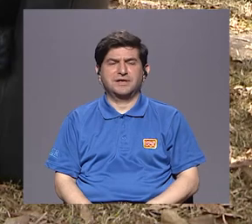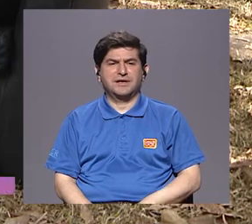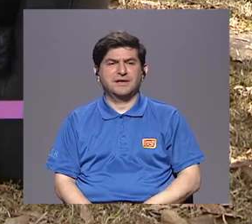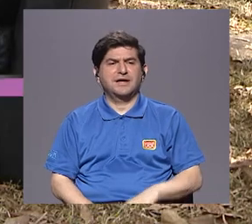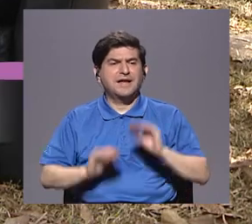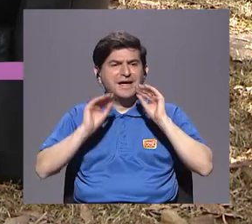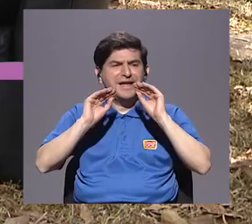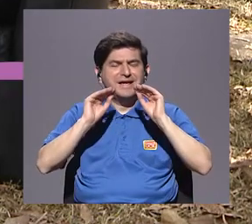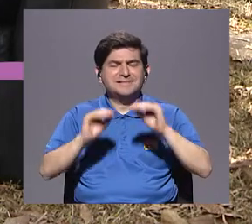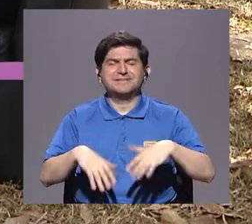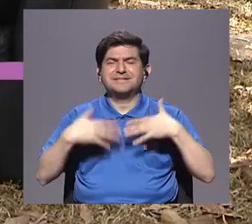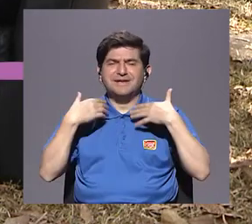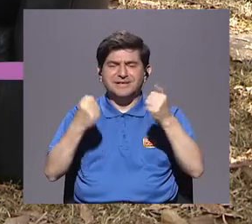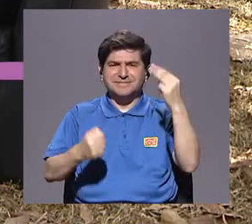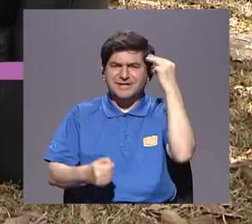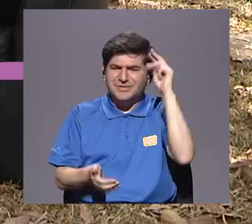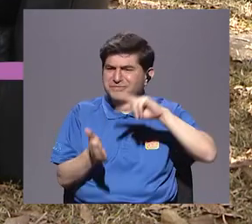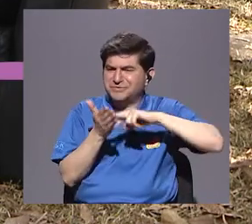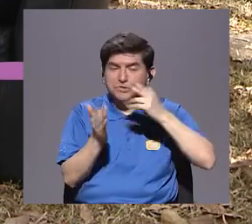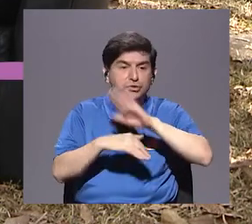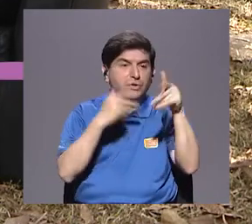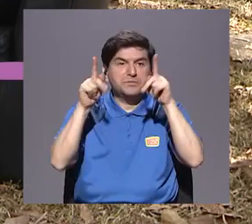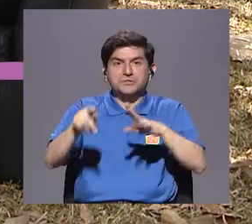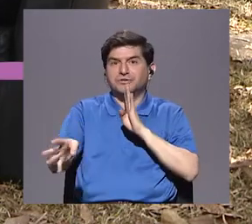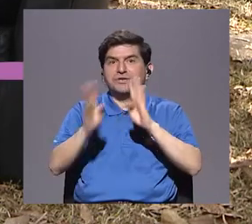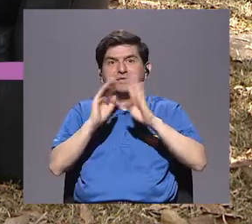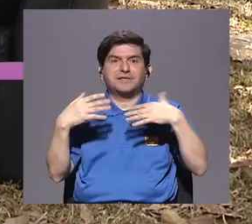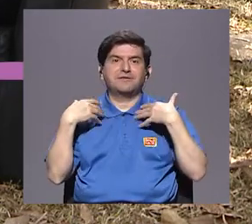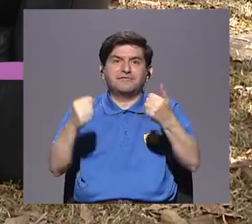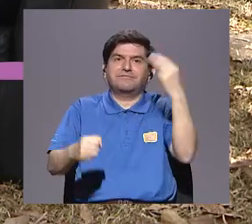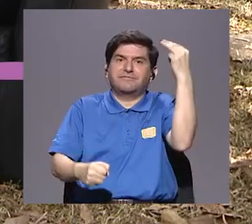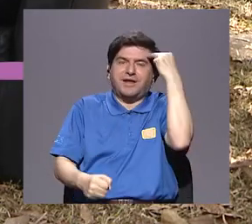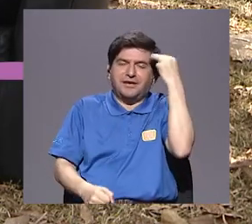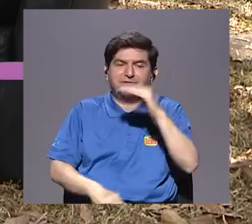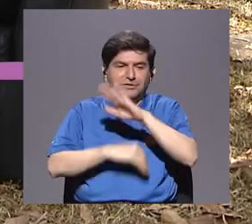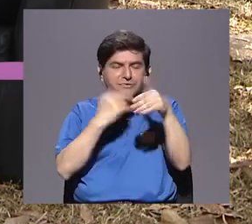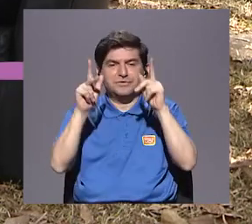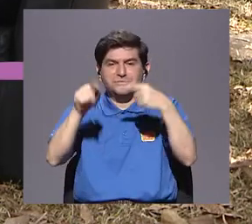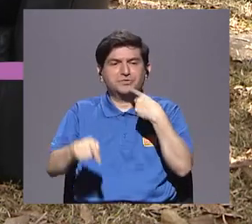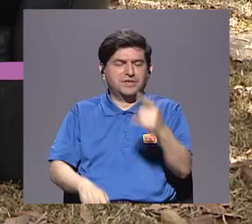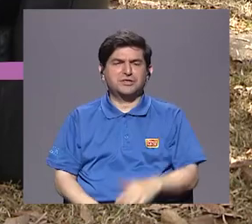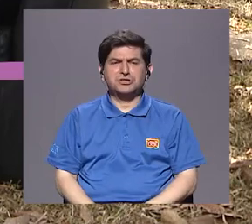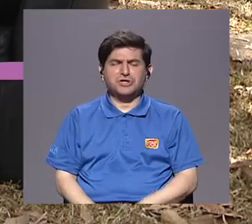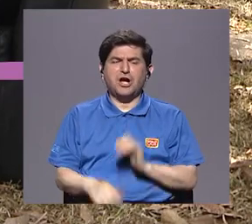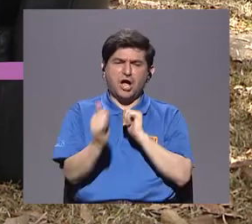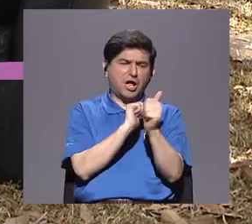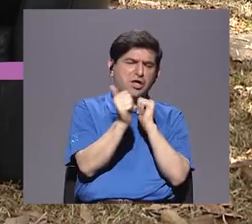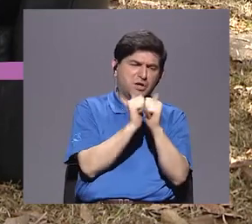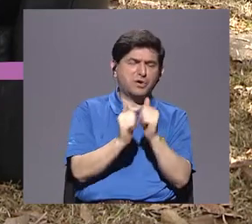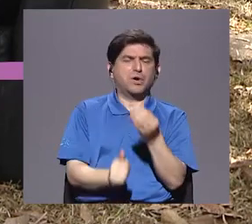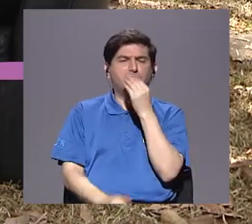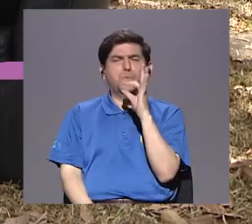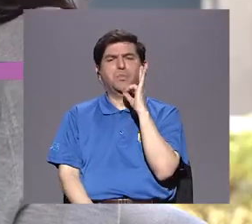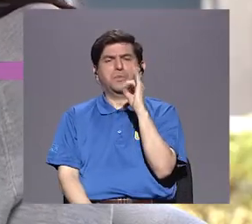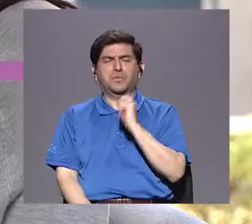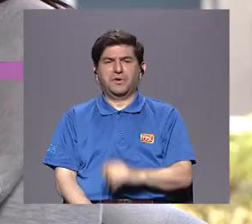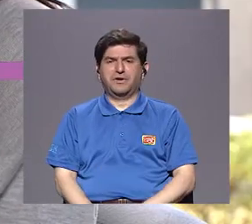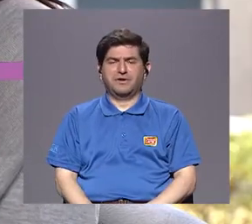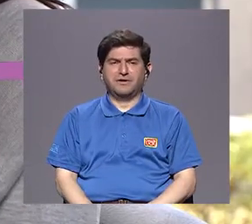enseñar qué es salud mental. Todos hablamos de salud mental. Todos hablamos de que hay que hacer ejercicio, hay que comer